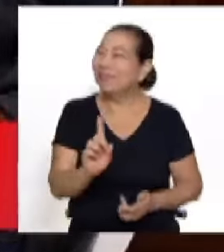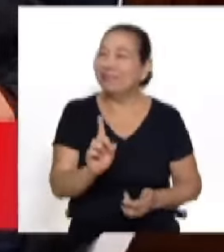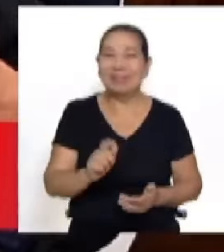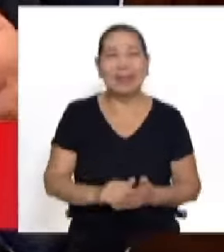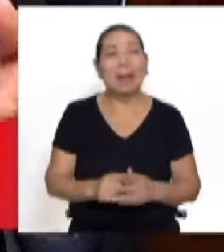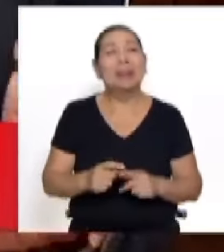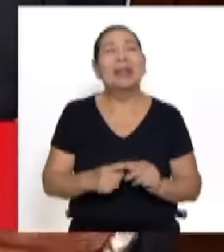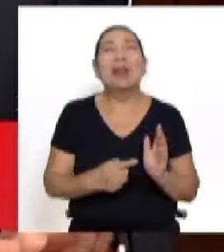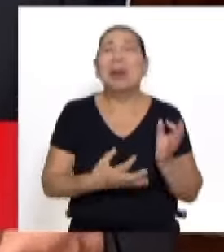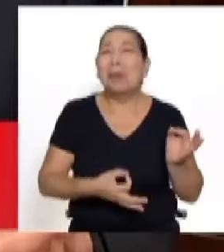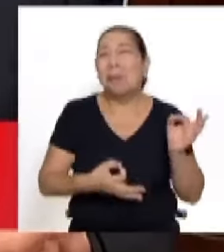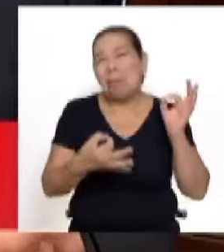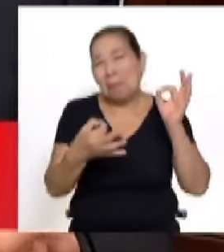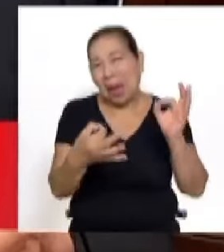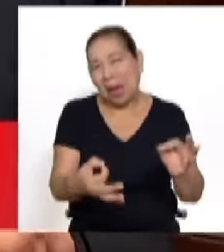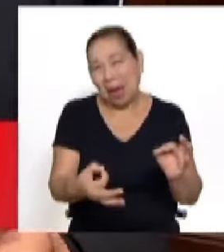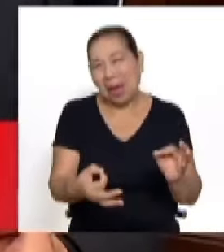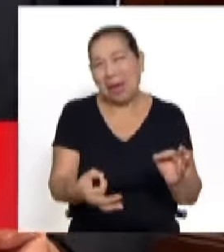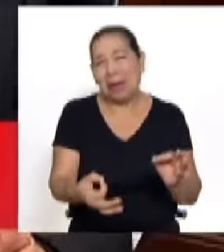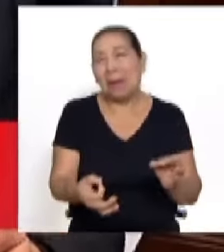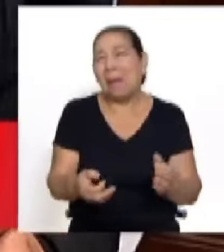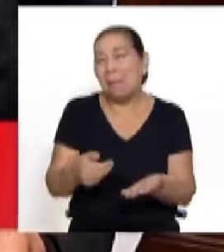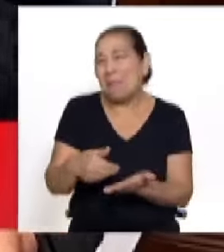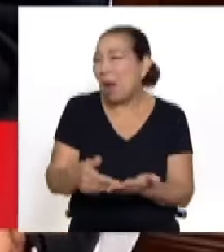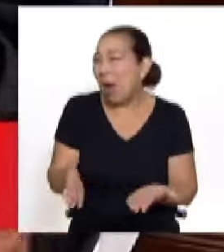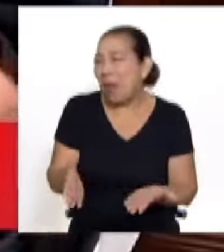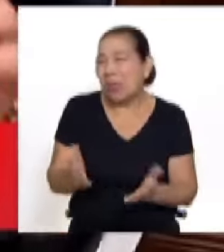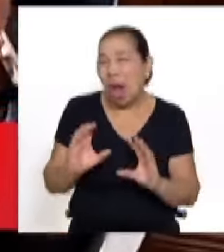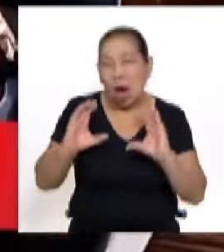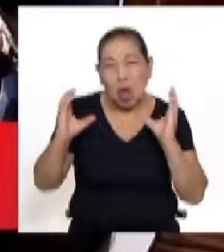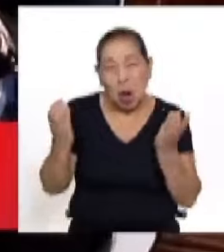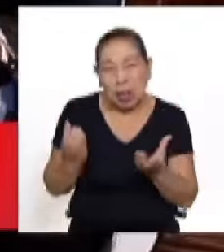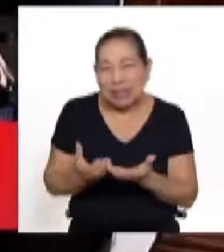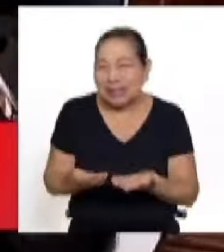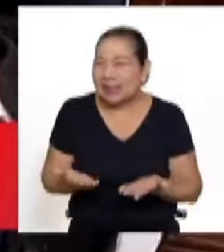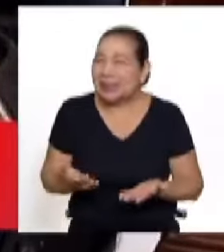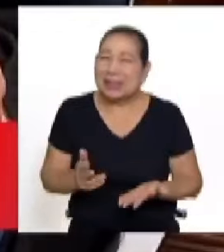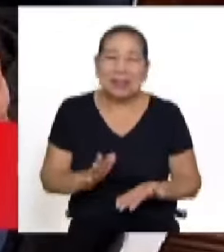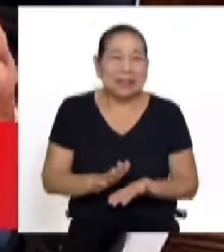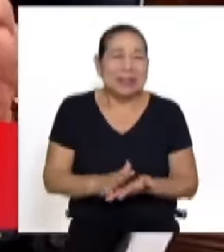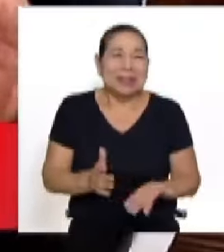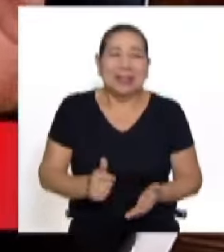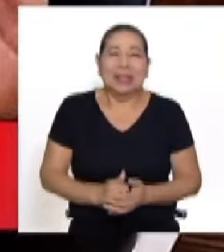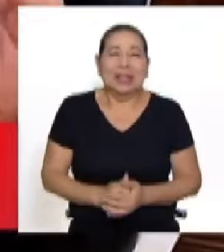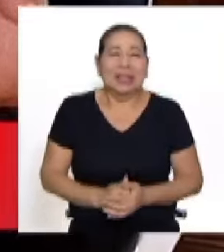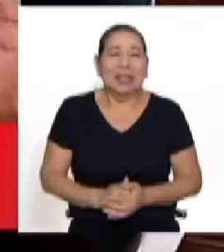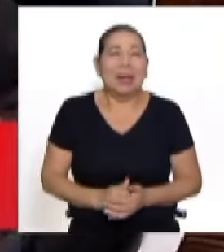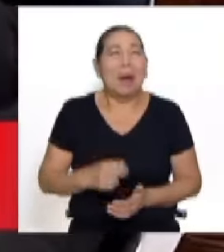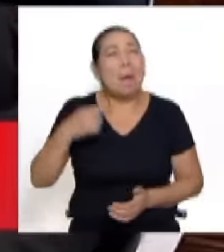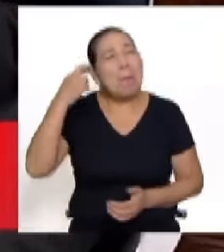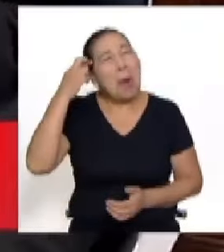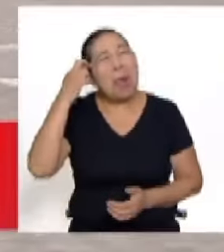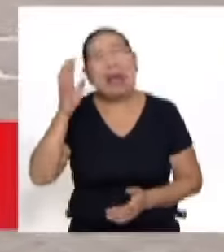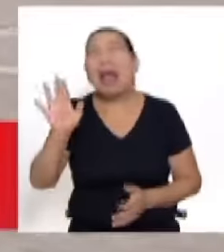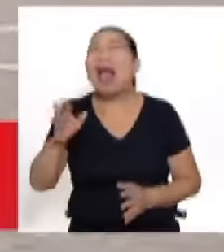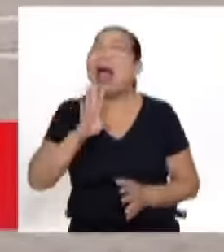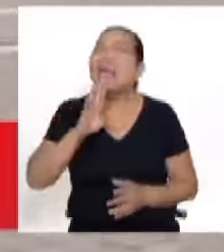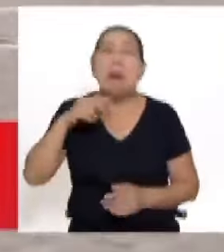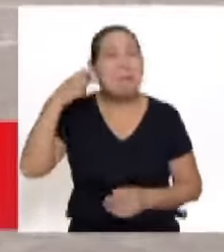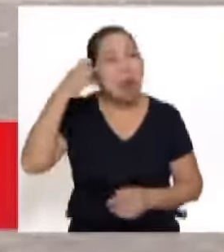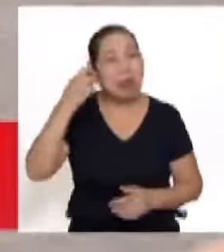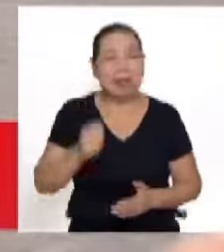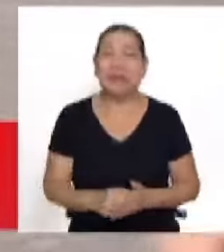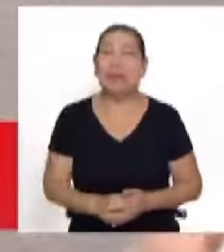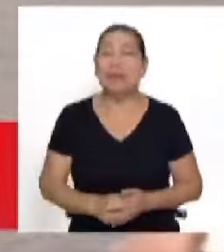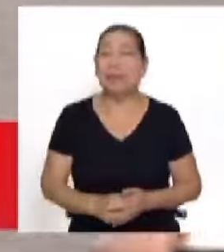y eso de presentar una solicitud de vacancia es así, voy a poner su nombre, por indiquería pura.